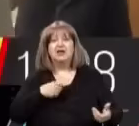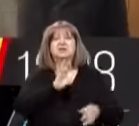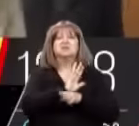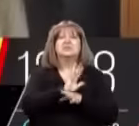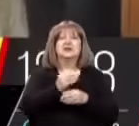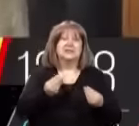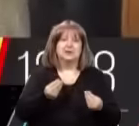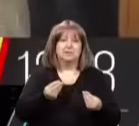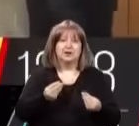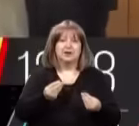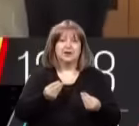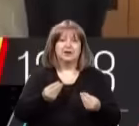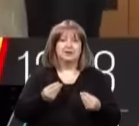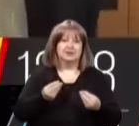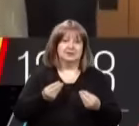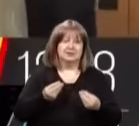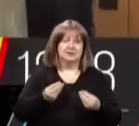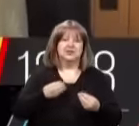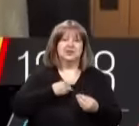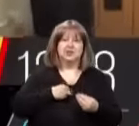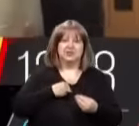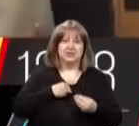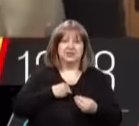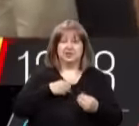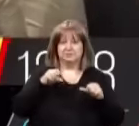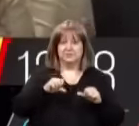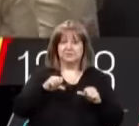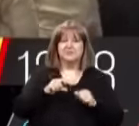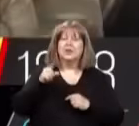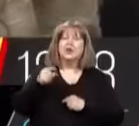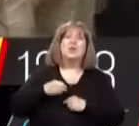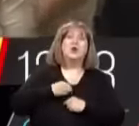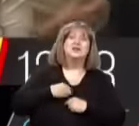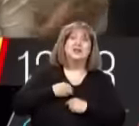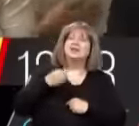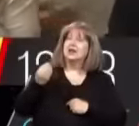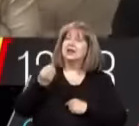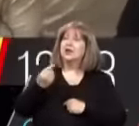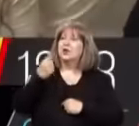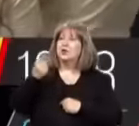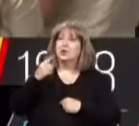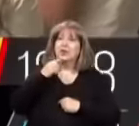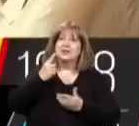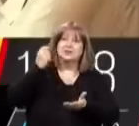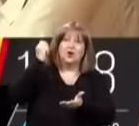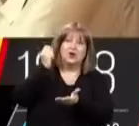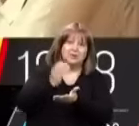que son y lo que creo que se deben sentir, ¿no? ¿Qué pasó por dentro tuyo cuando escuchaste el fallo?